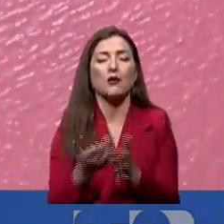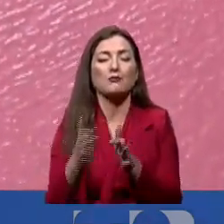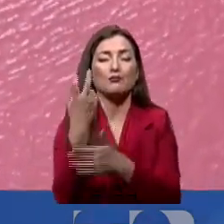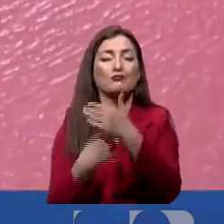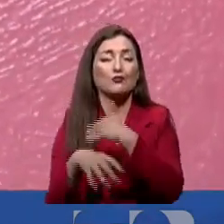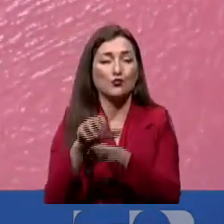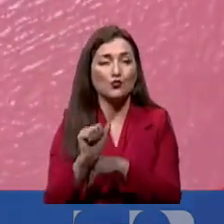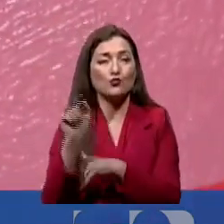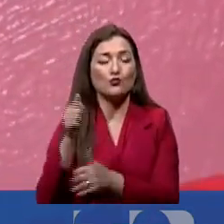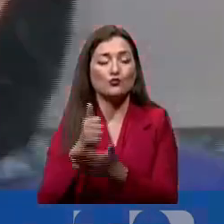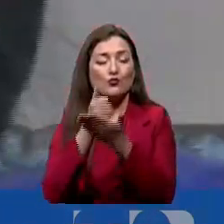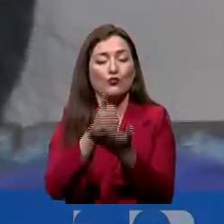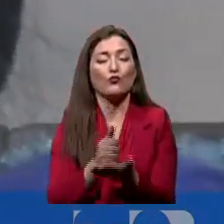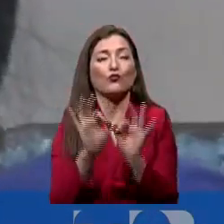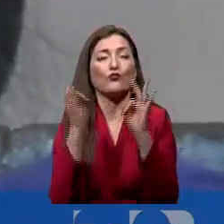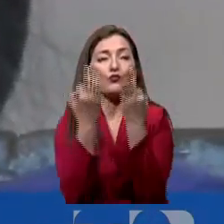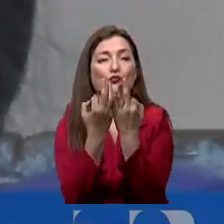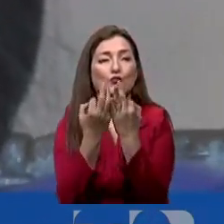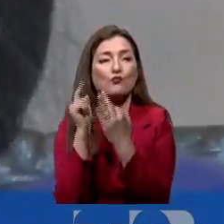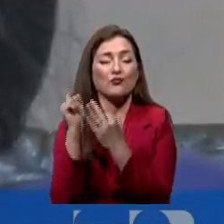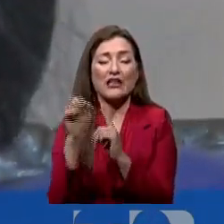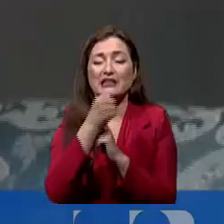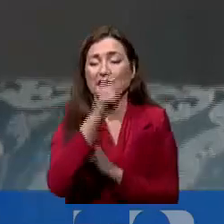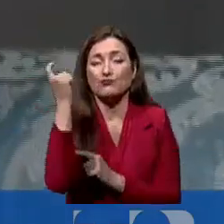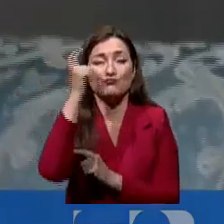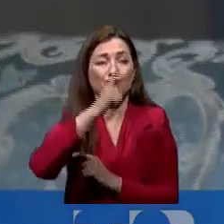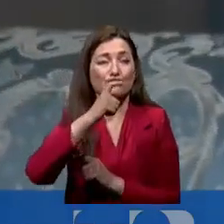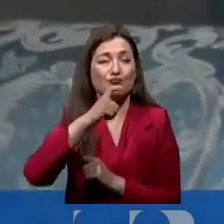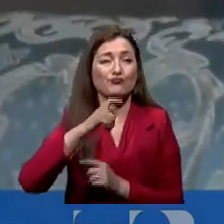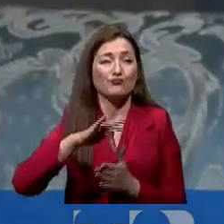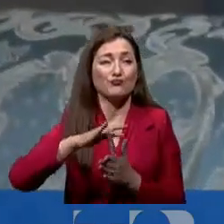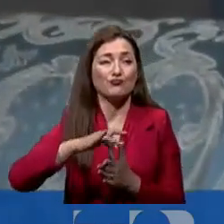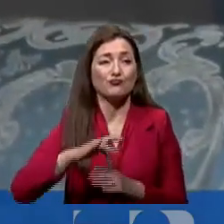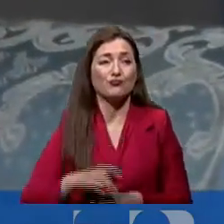de su hija y a la vez ayudará a su familia que está en situación de vulnerabilidad.